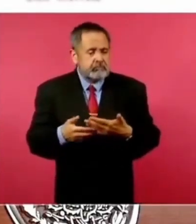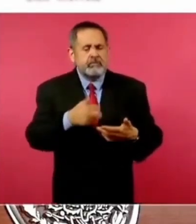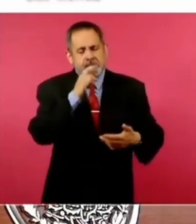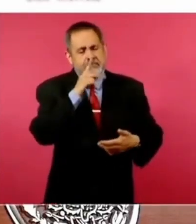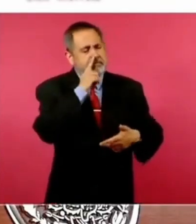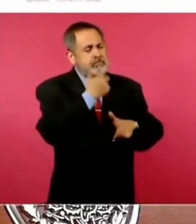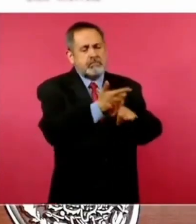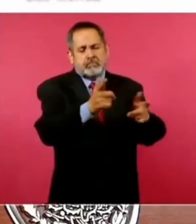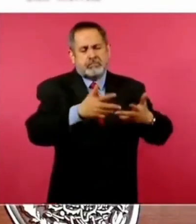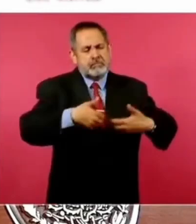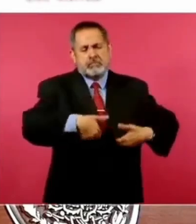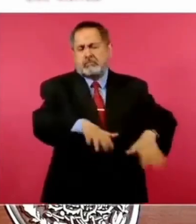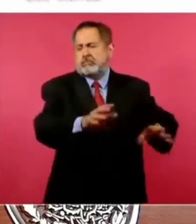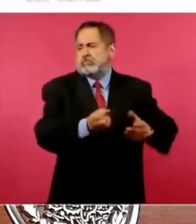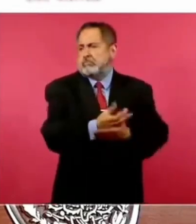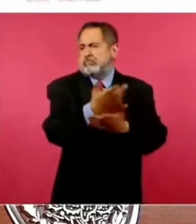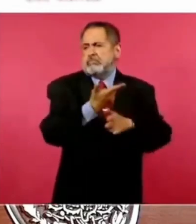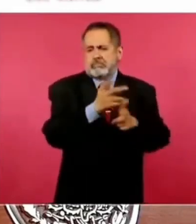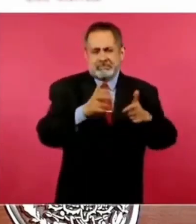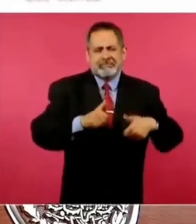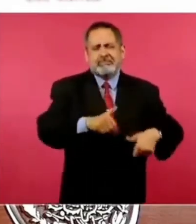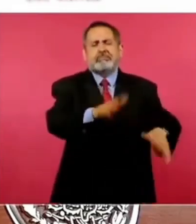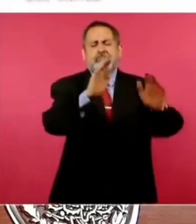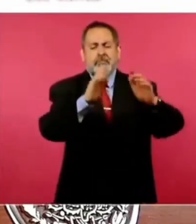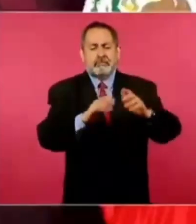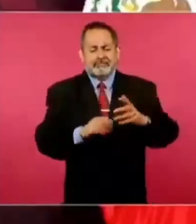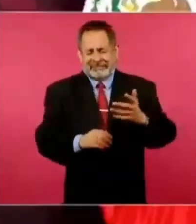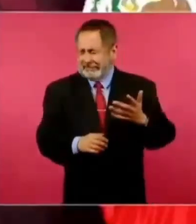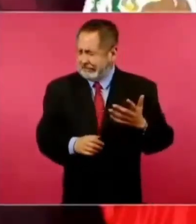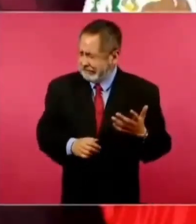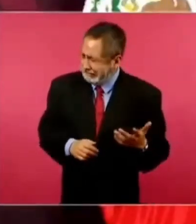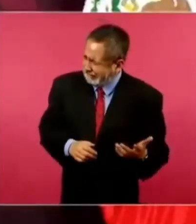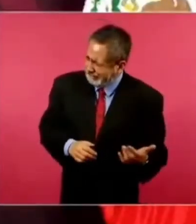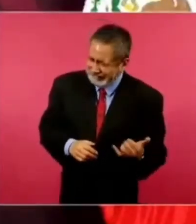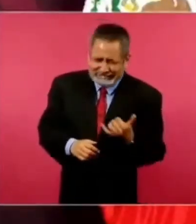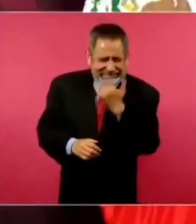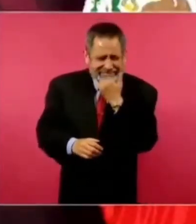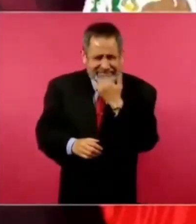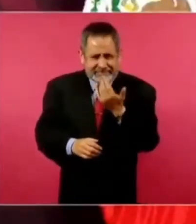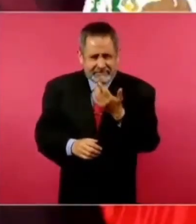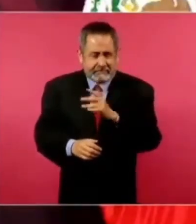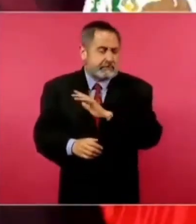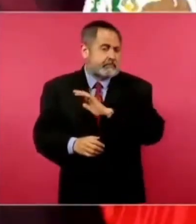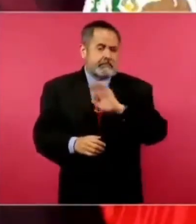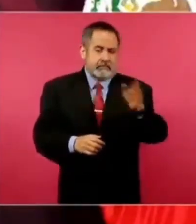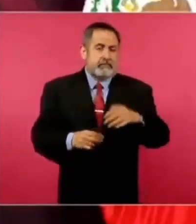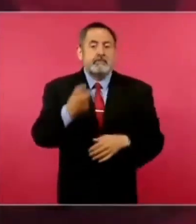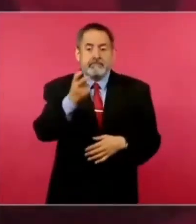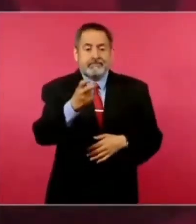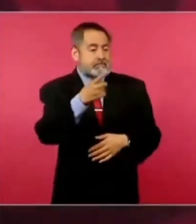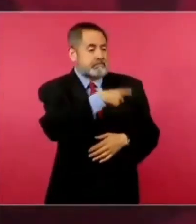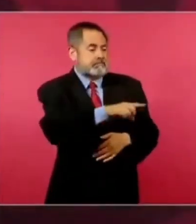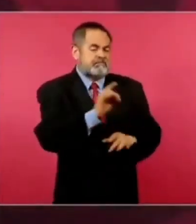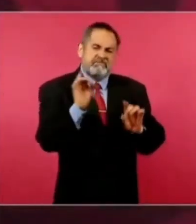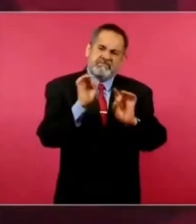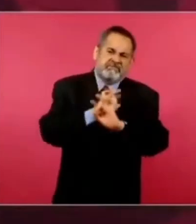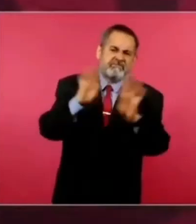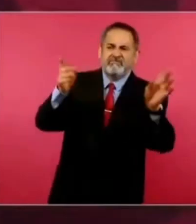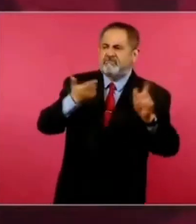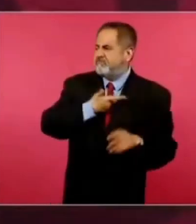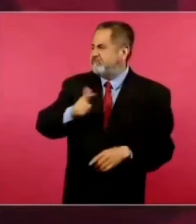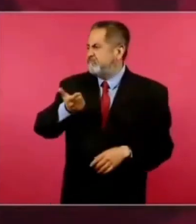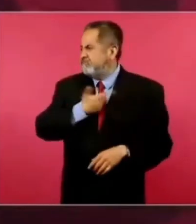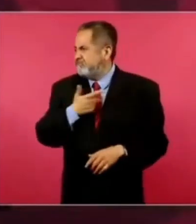libertad entonces entiendo muy bien de que no les guste